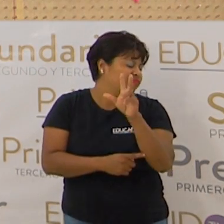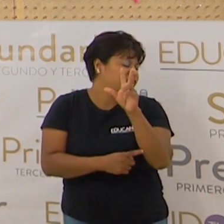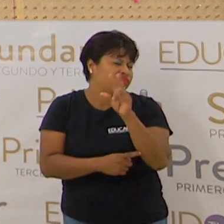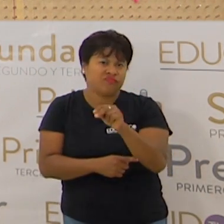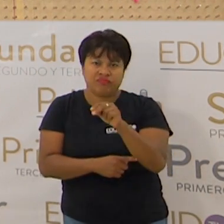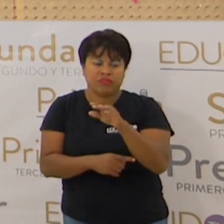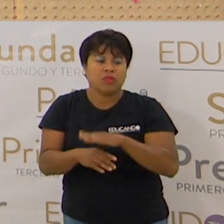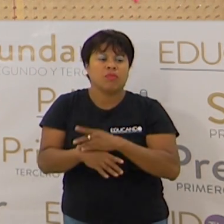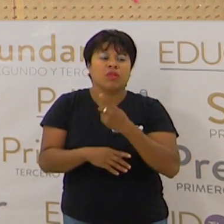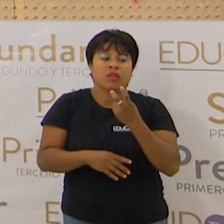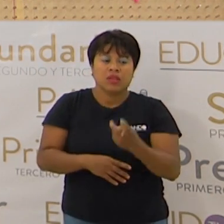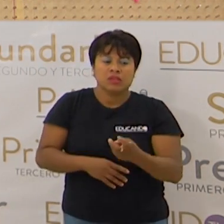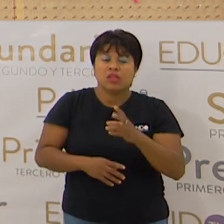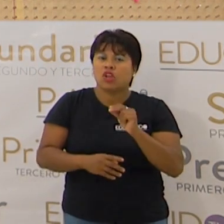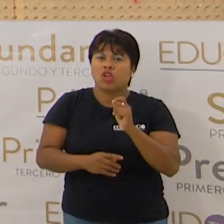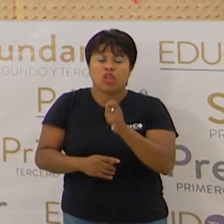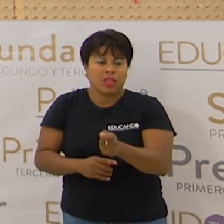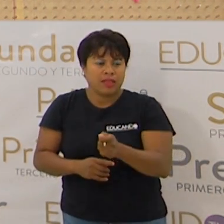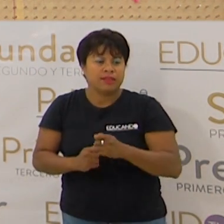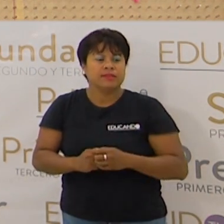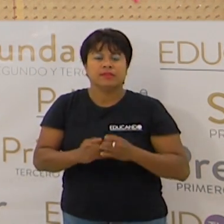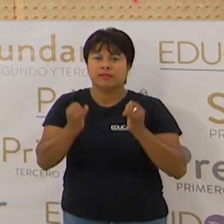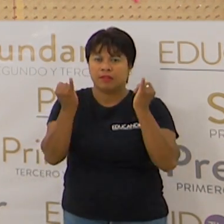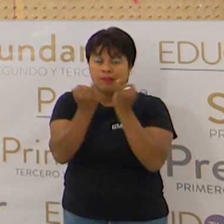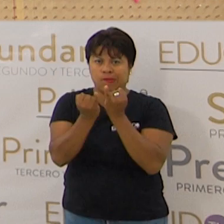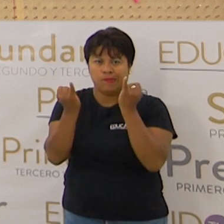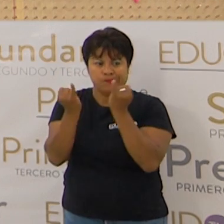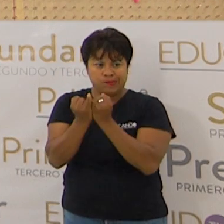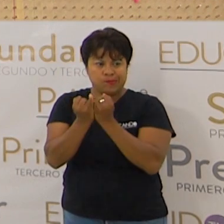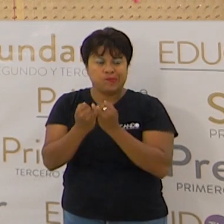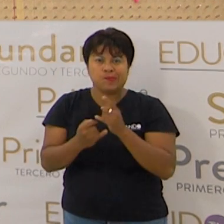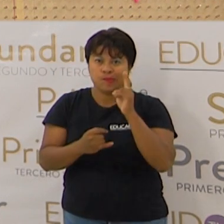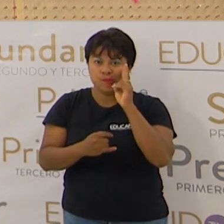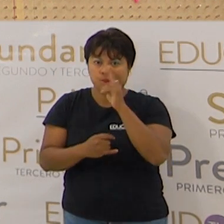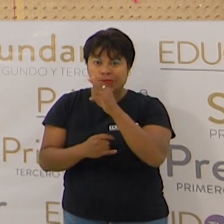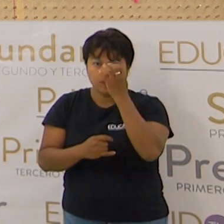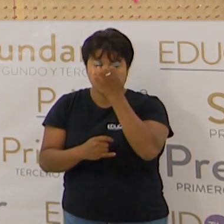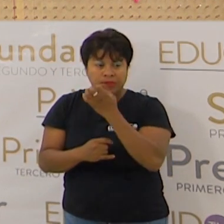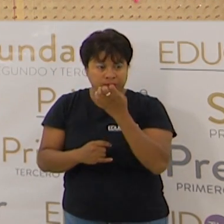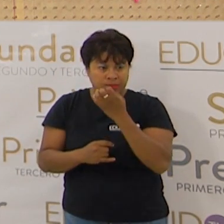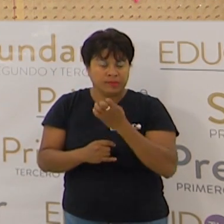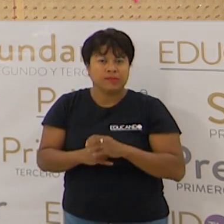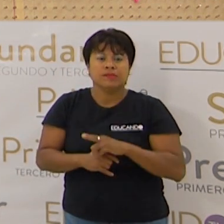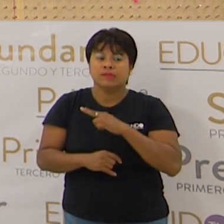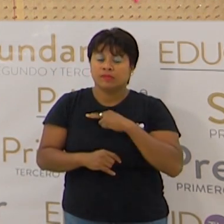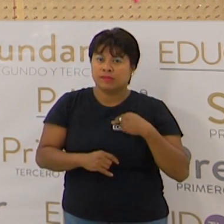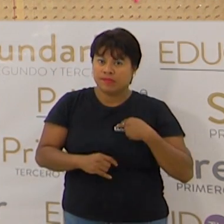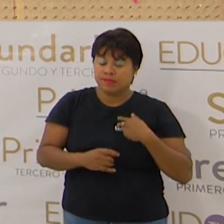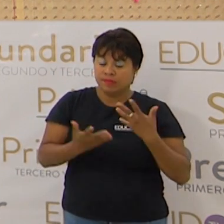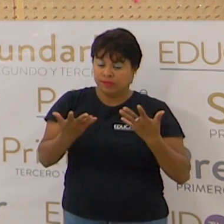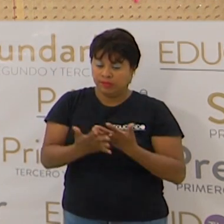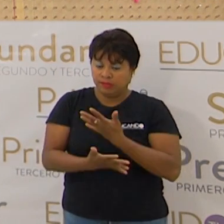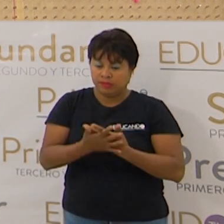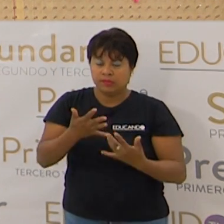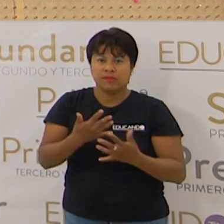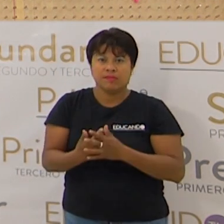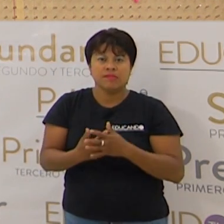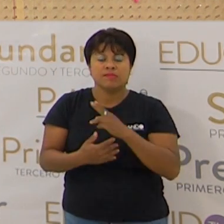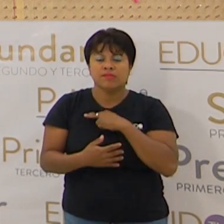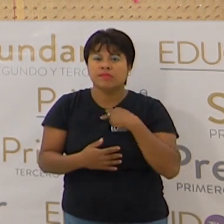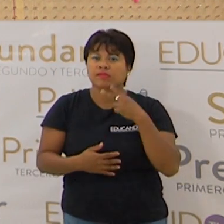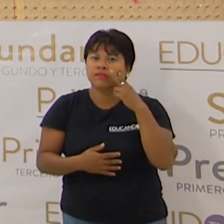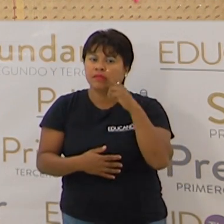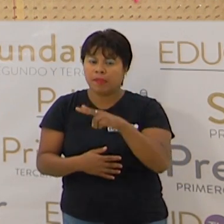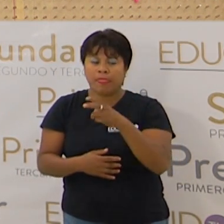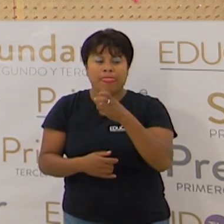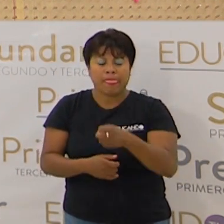Tampoco, porque el lado tampoco sería igual. Observa, lo trazamos y nos damos